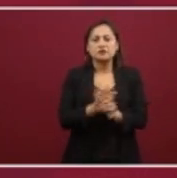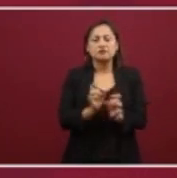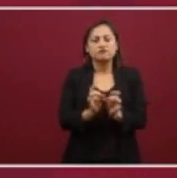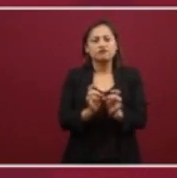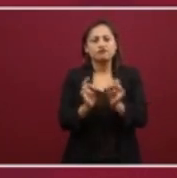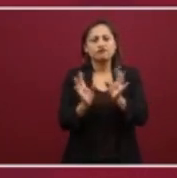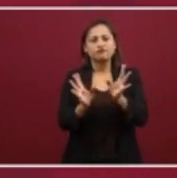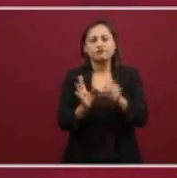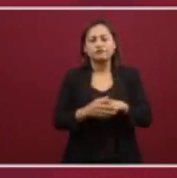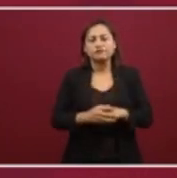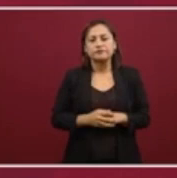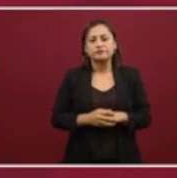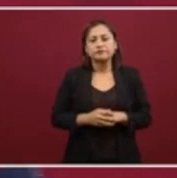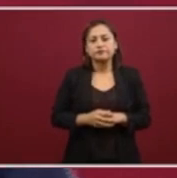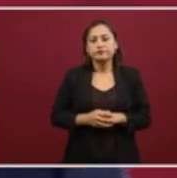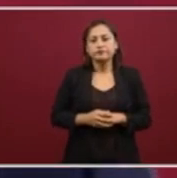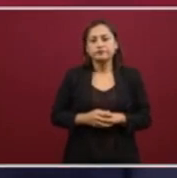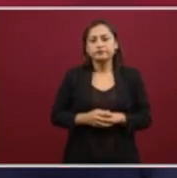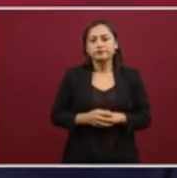empezarían a